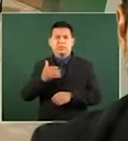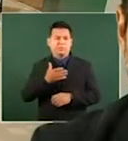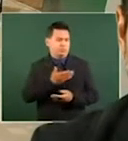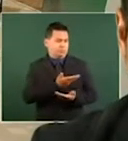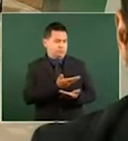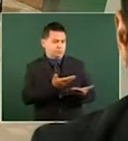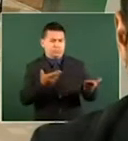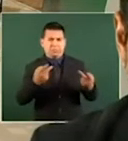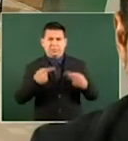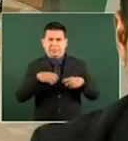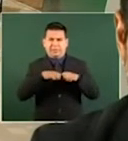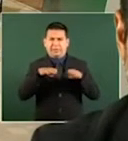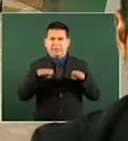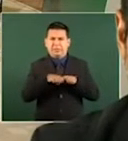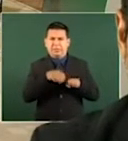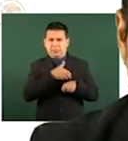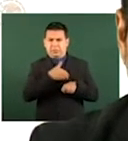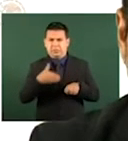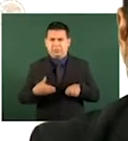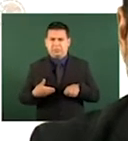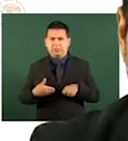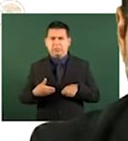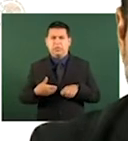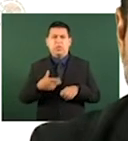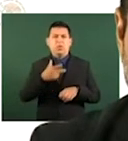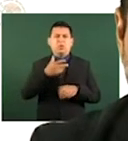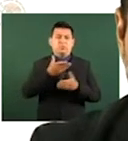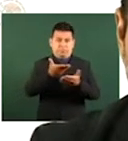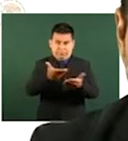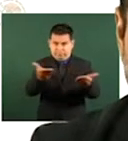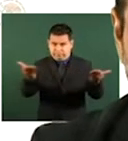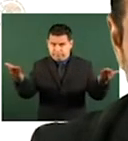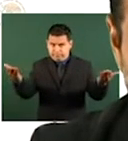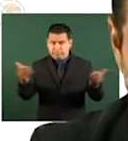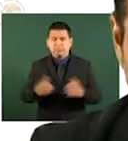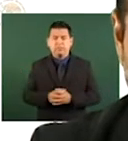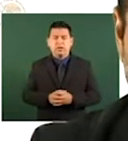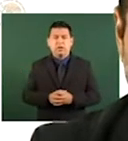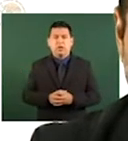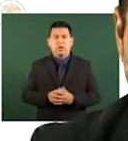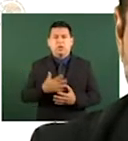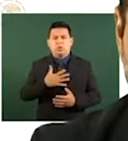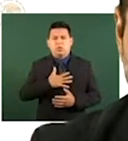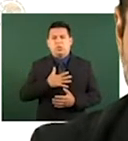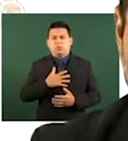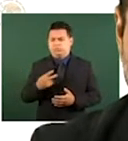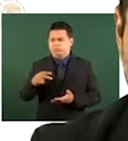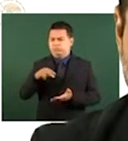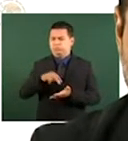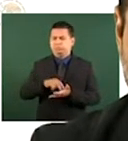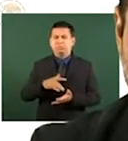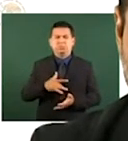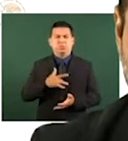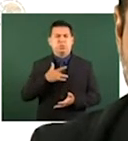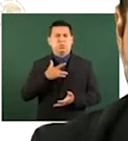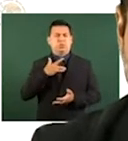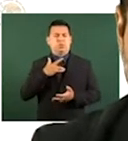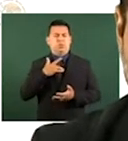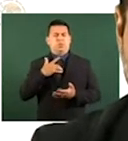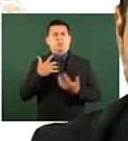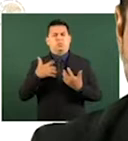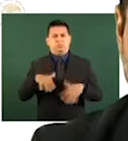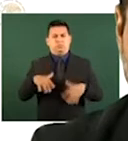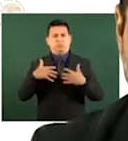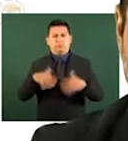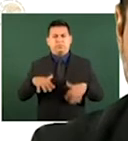-19 en adultos mayores. Esto luego de que se confirmó que también la madrugada de ayer domingo llegaron a México 800